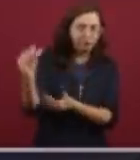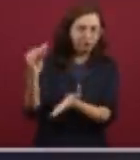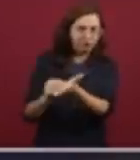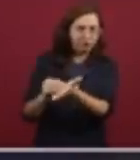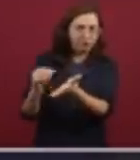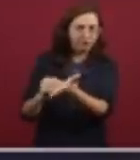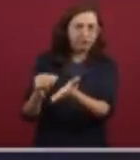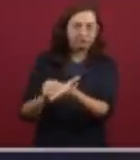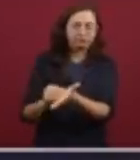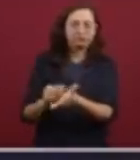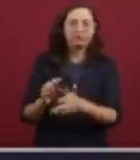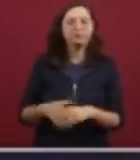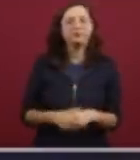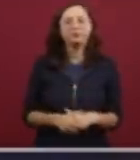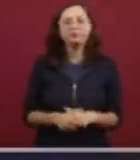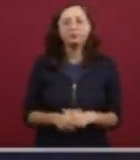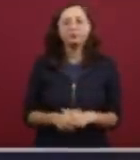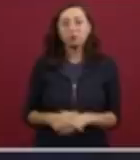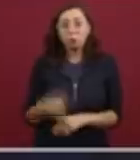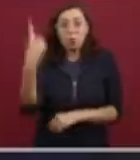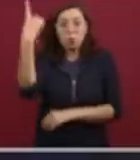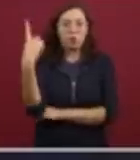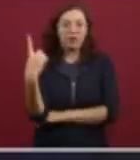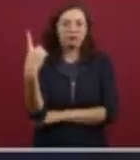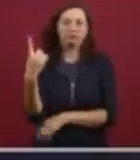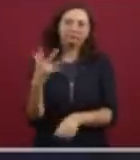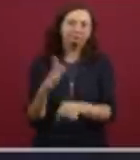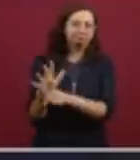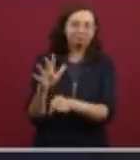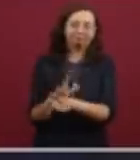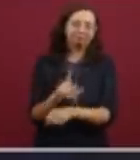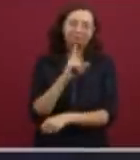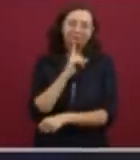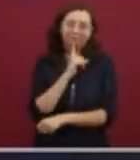Que no es suficiente, pero se está